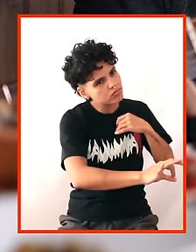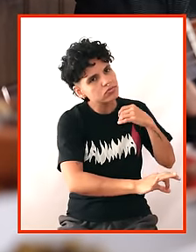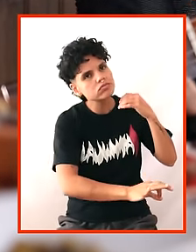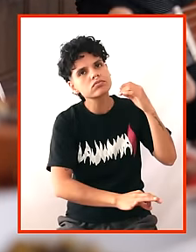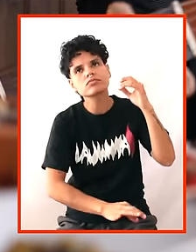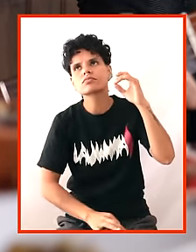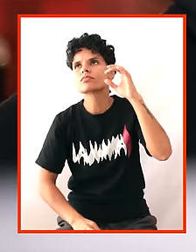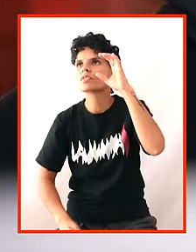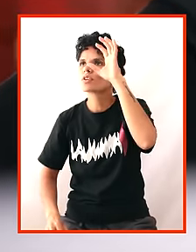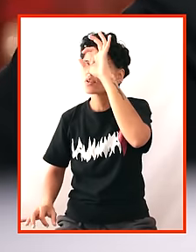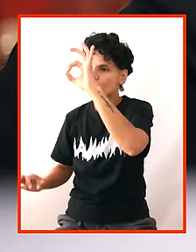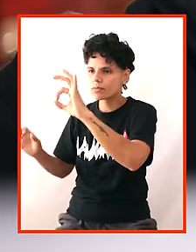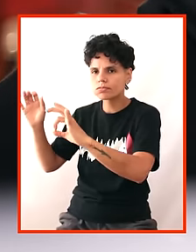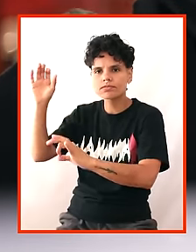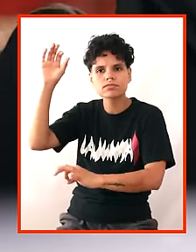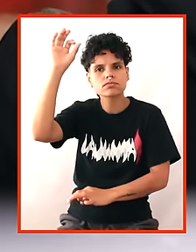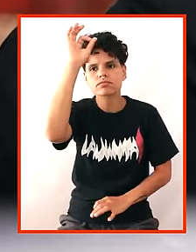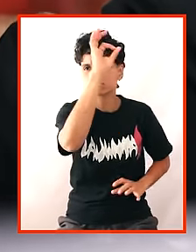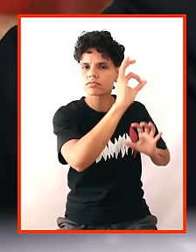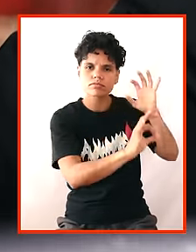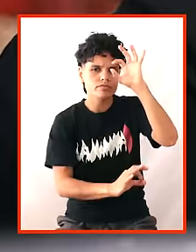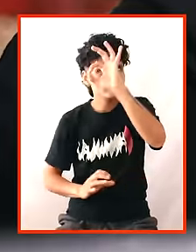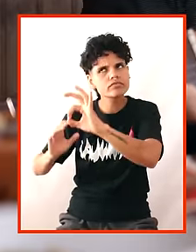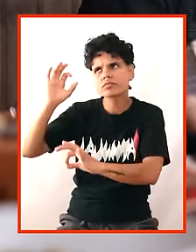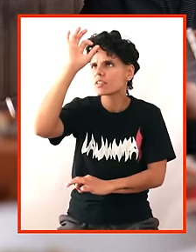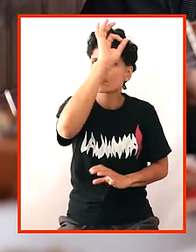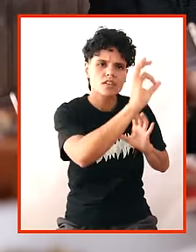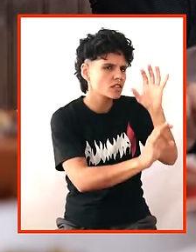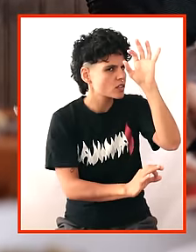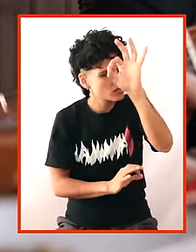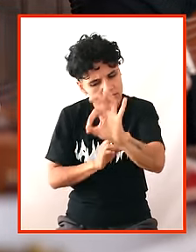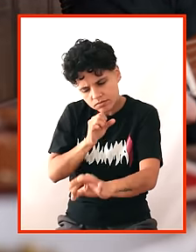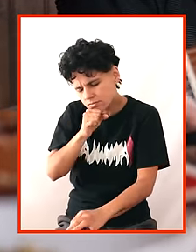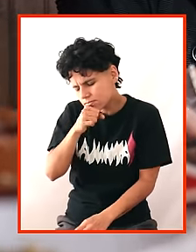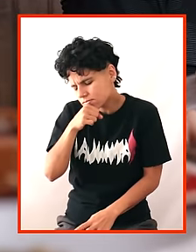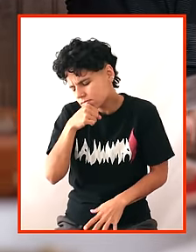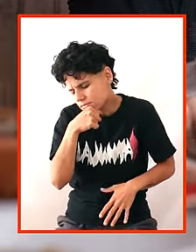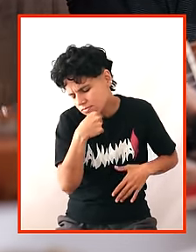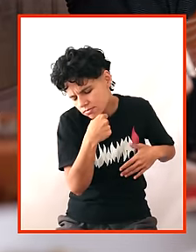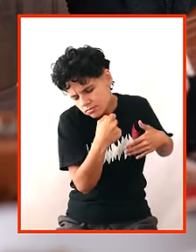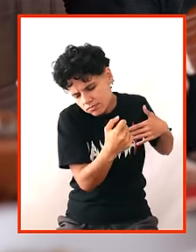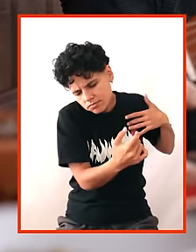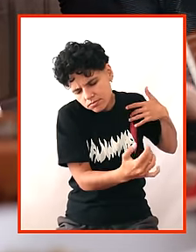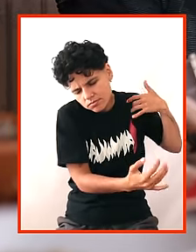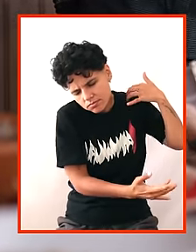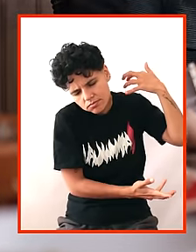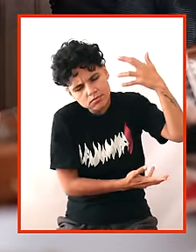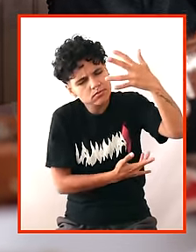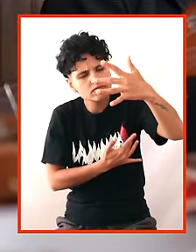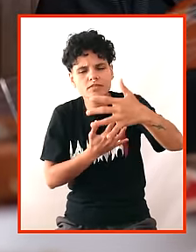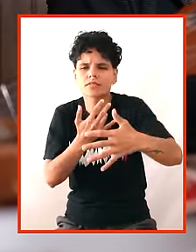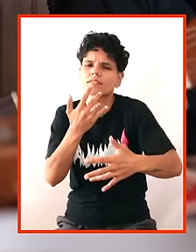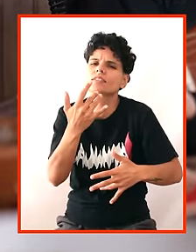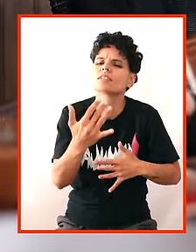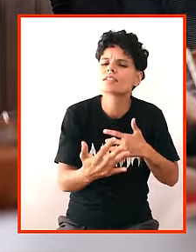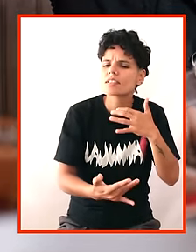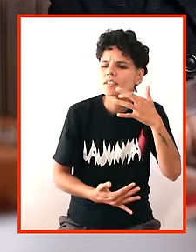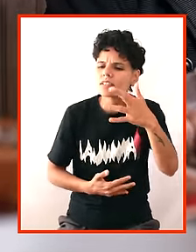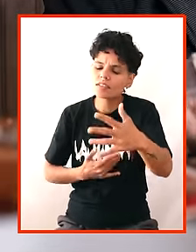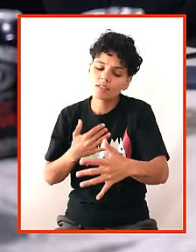igual que una promesa al anochecer, te